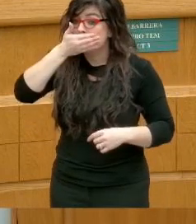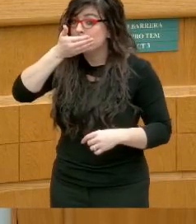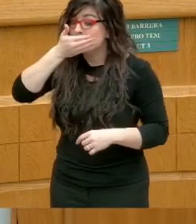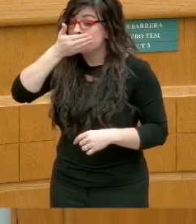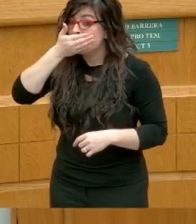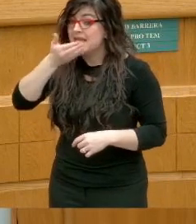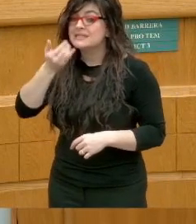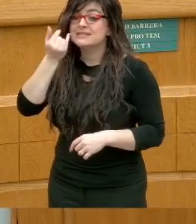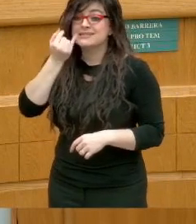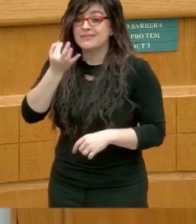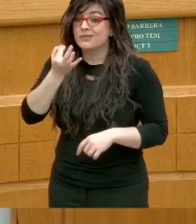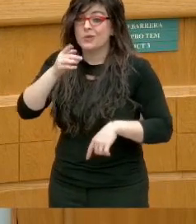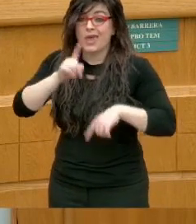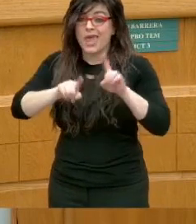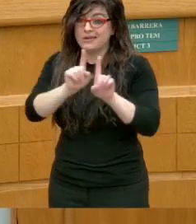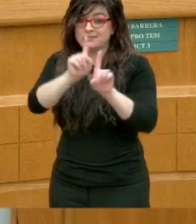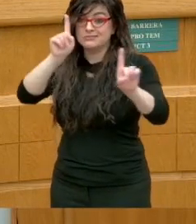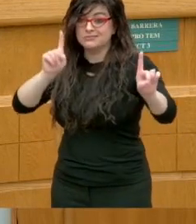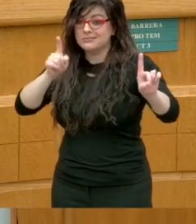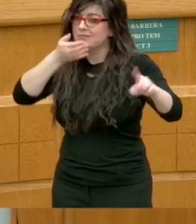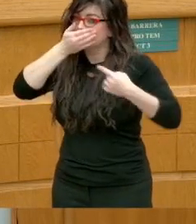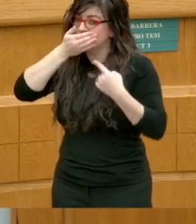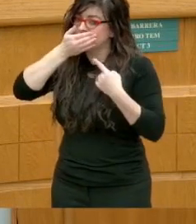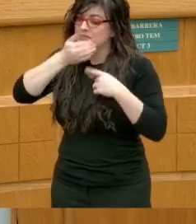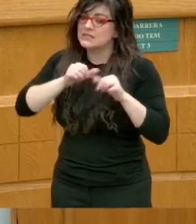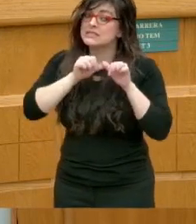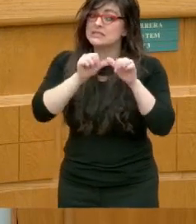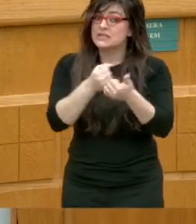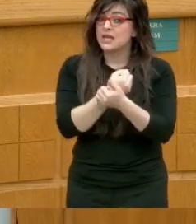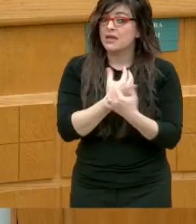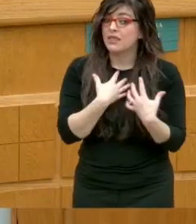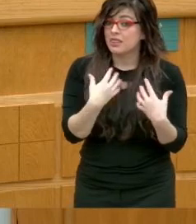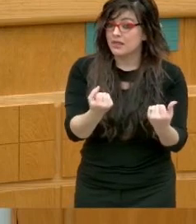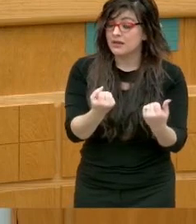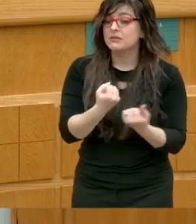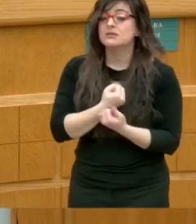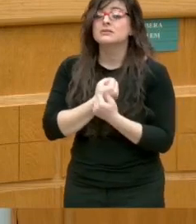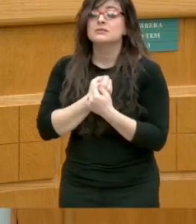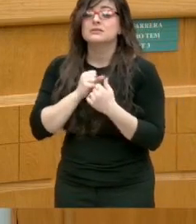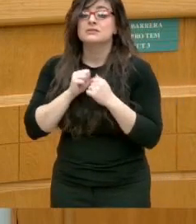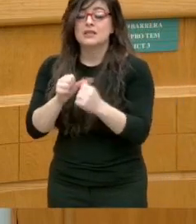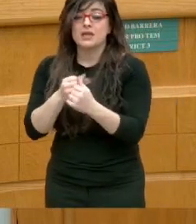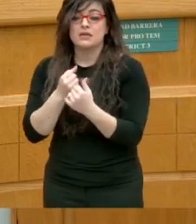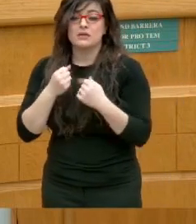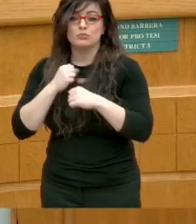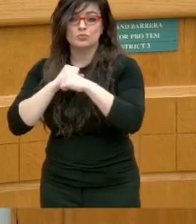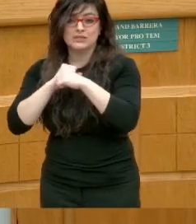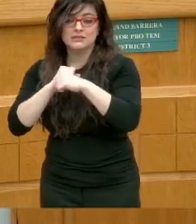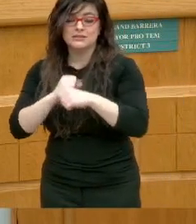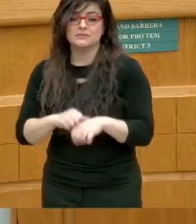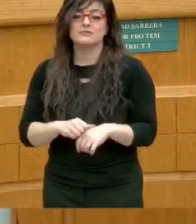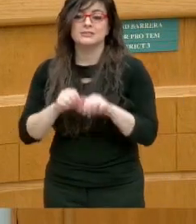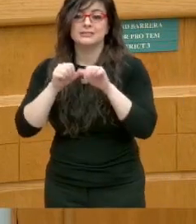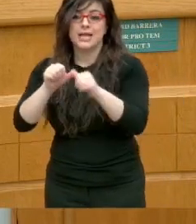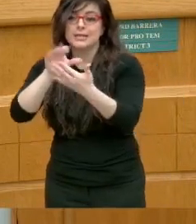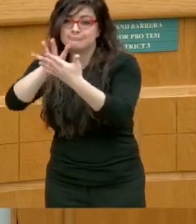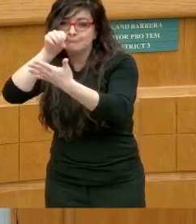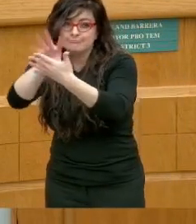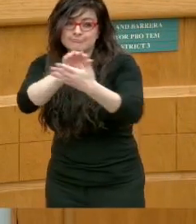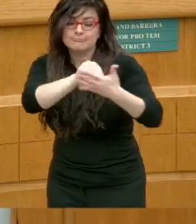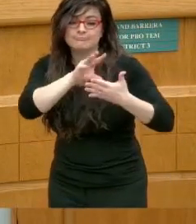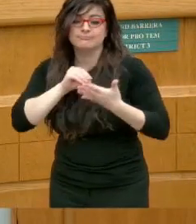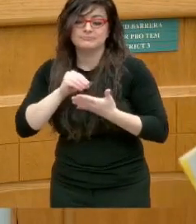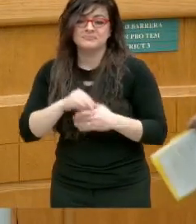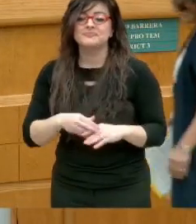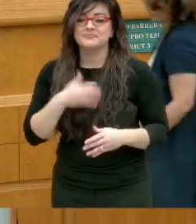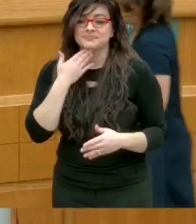not able to do that. Stay healthy, stay protected, and as always, stay informed. Thank you. En resumen, hoy fue el